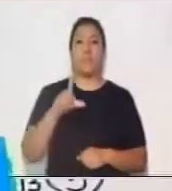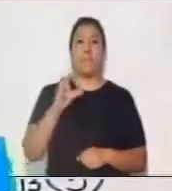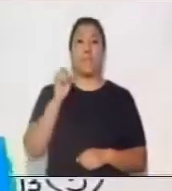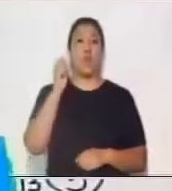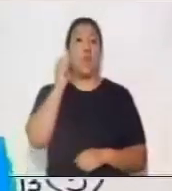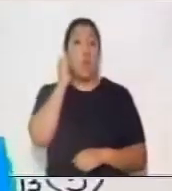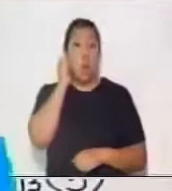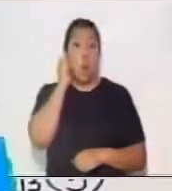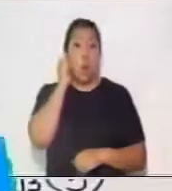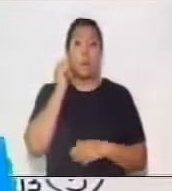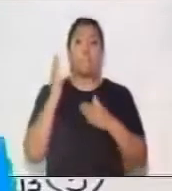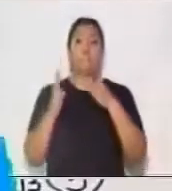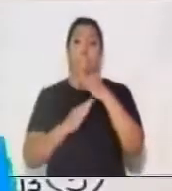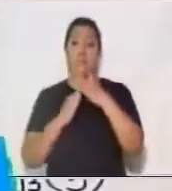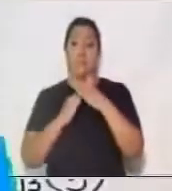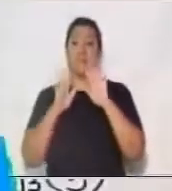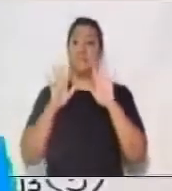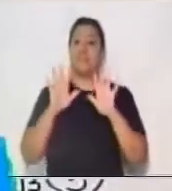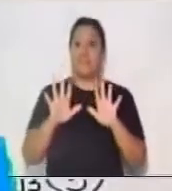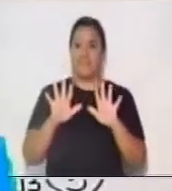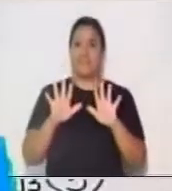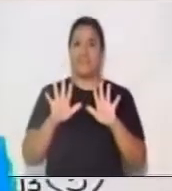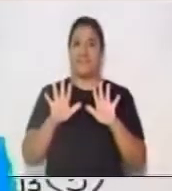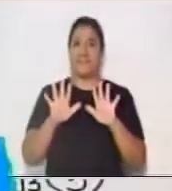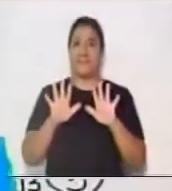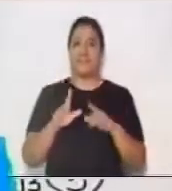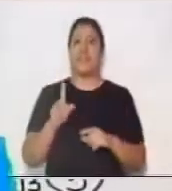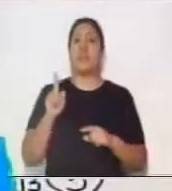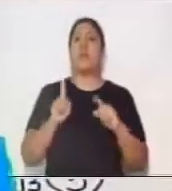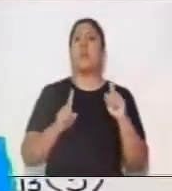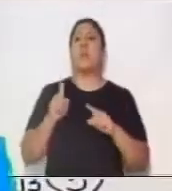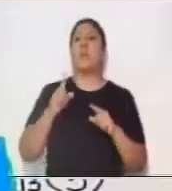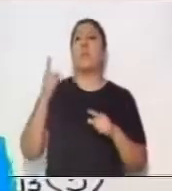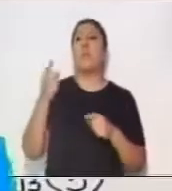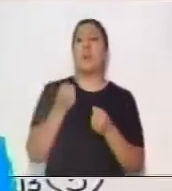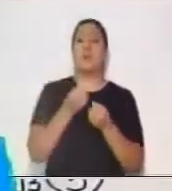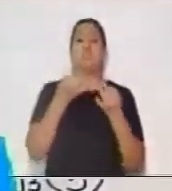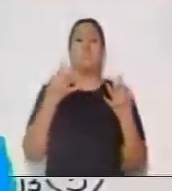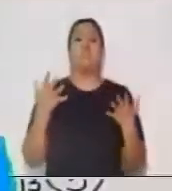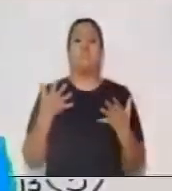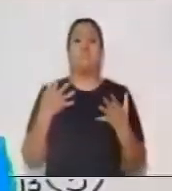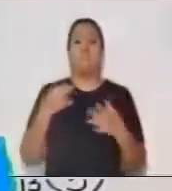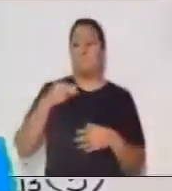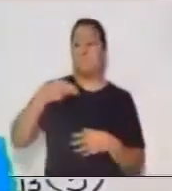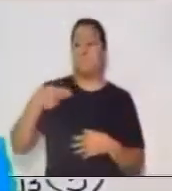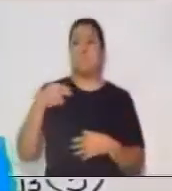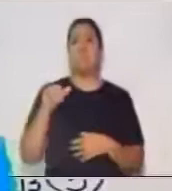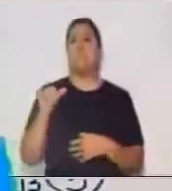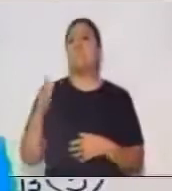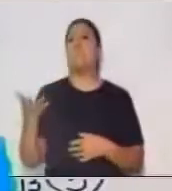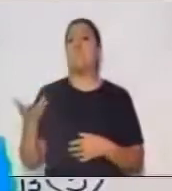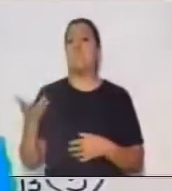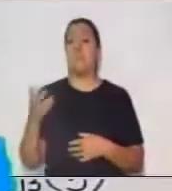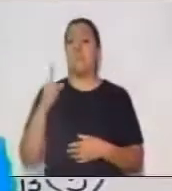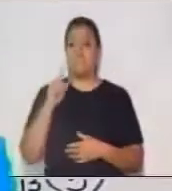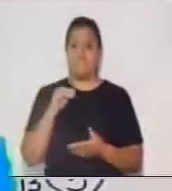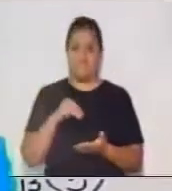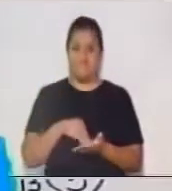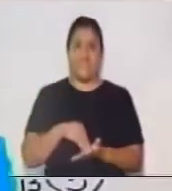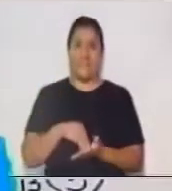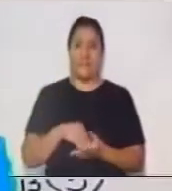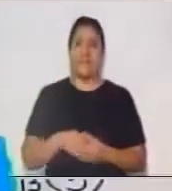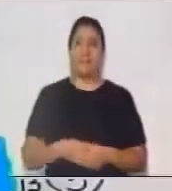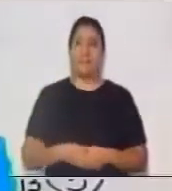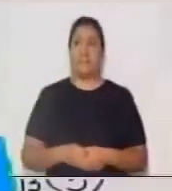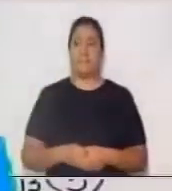No, es un negocio para apoyar pequeñas empresas. Stands como este. Ya sabes,